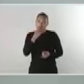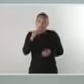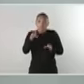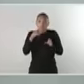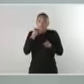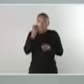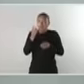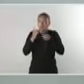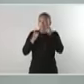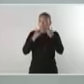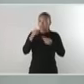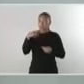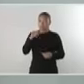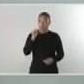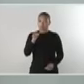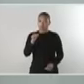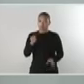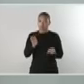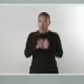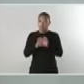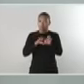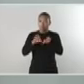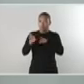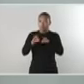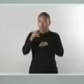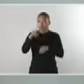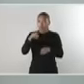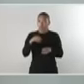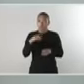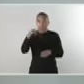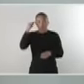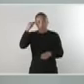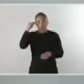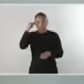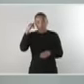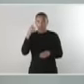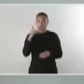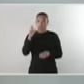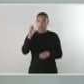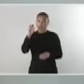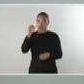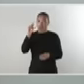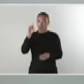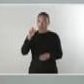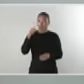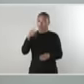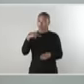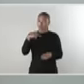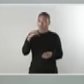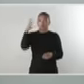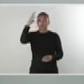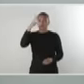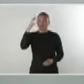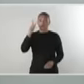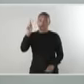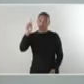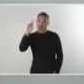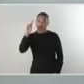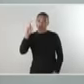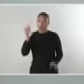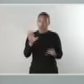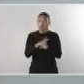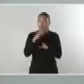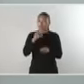comprometiste la fuerza de trabajo más no tu conciencia decide que el sol del PRD es la salvación